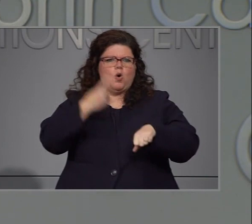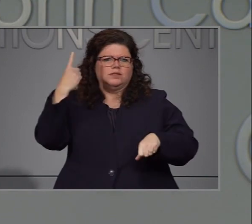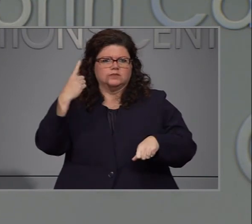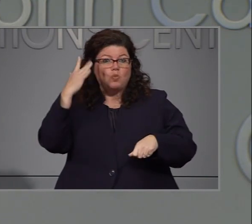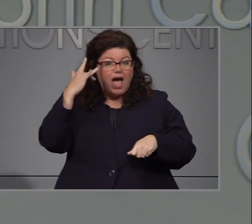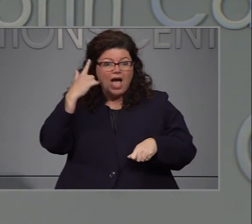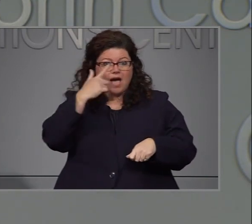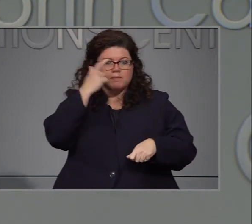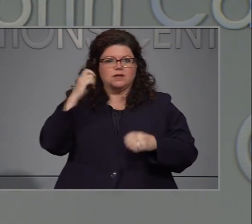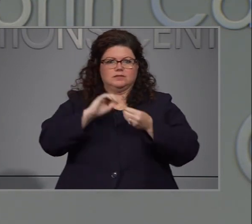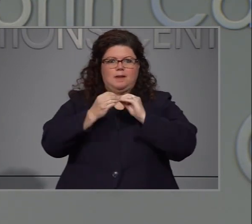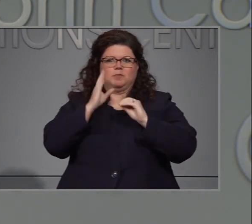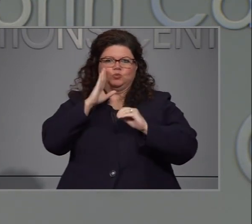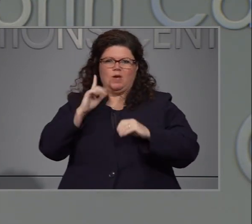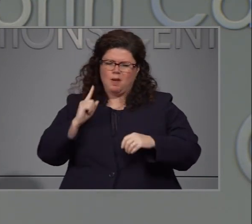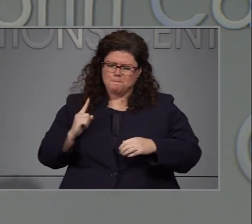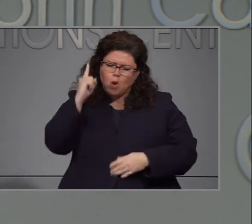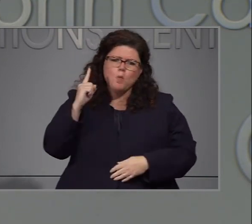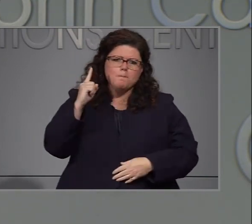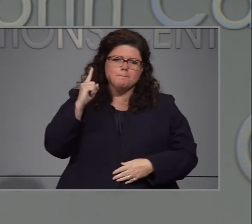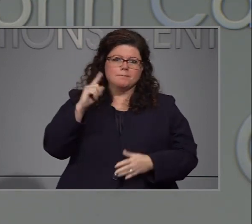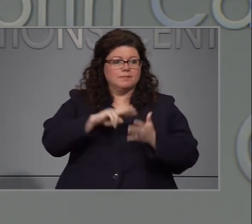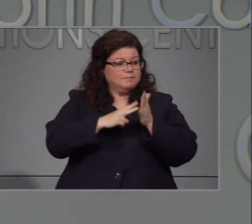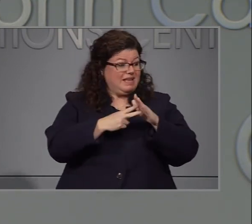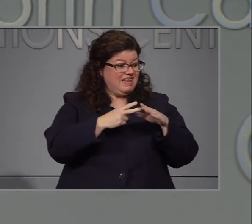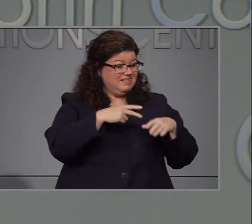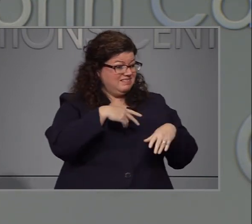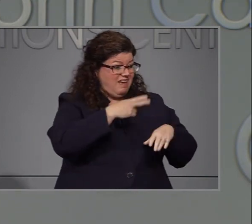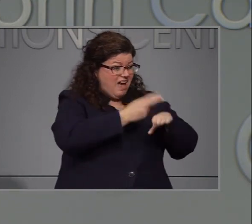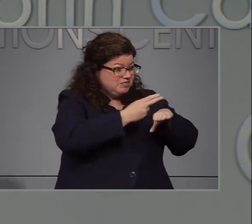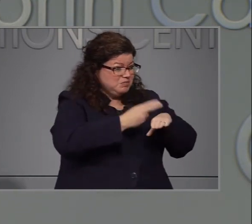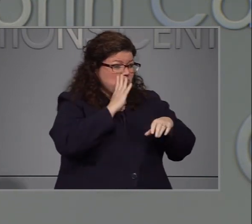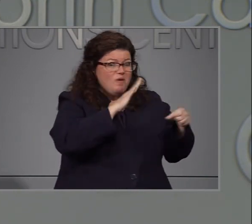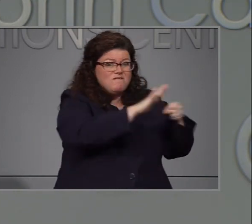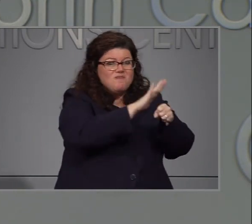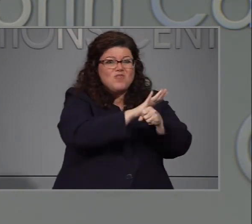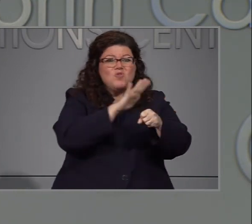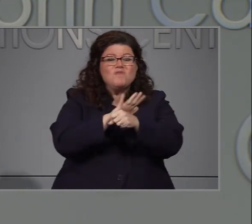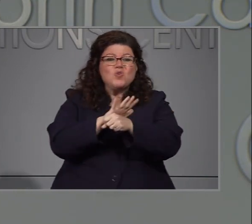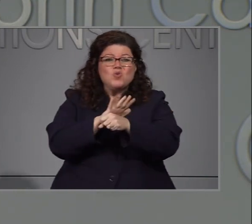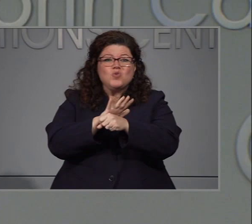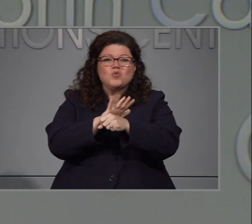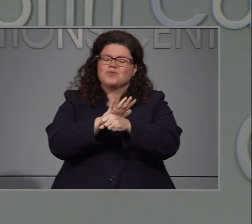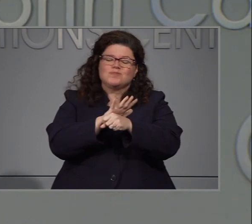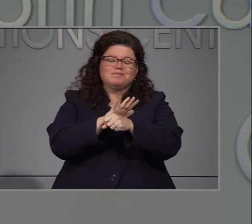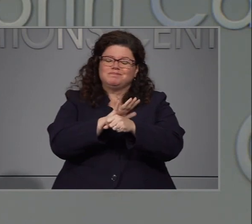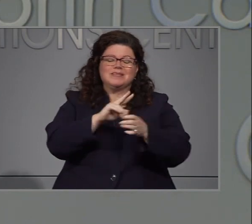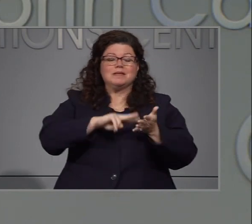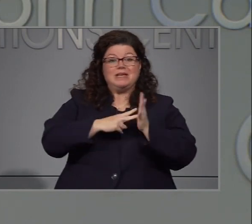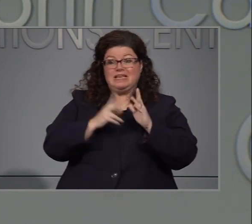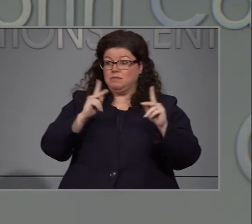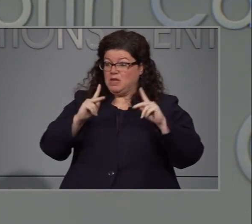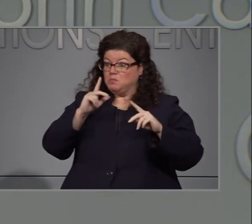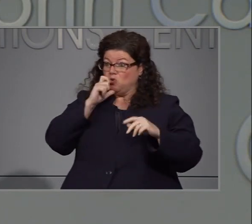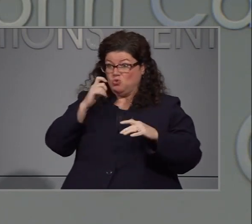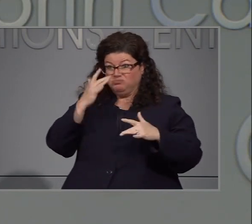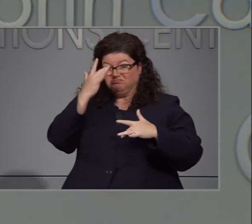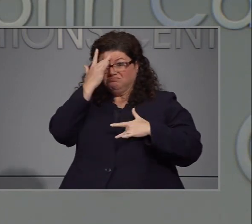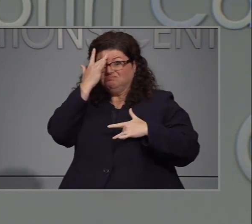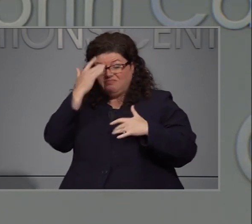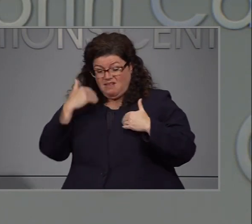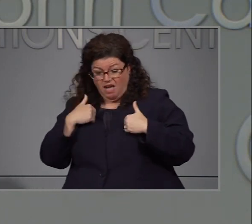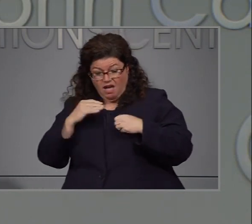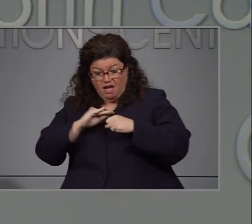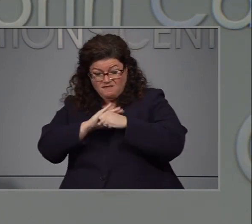vez puede causar un pico muy peligroso del virus que sobrecargaría nuestro sistema médico. Esto no tan solo dañaría a